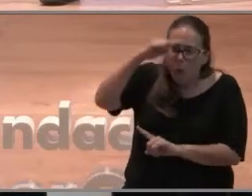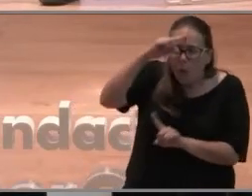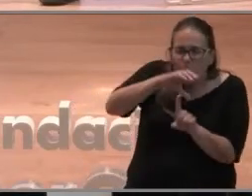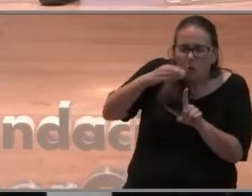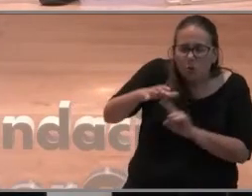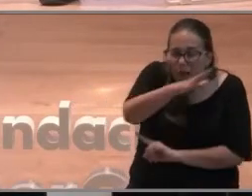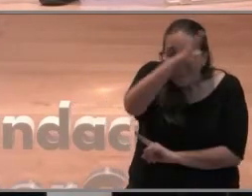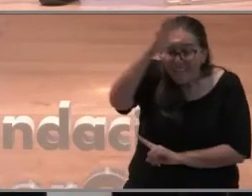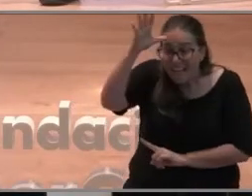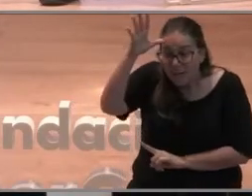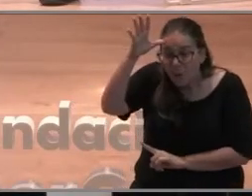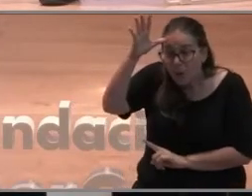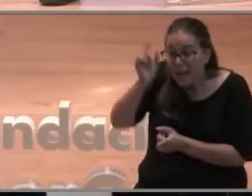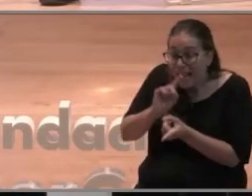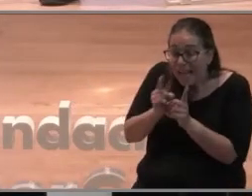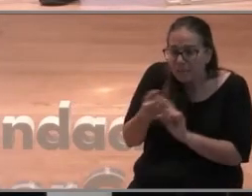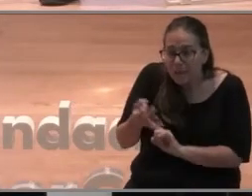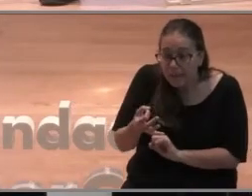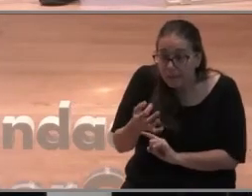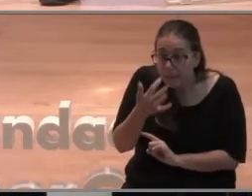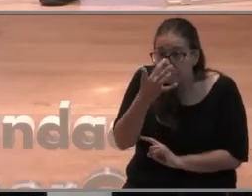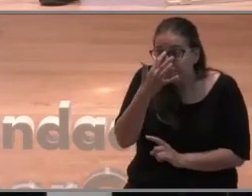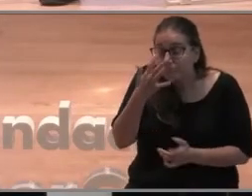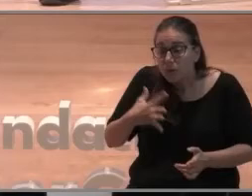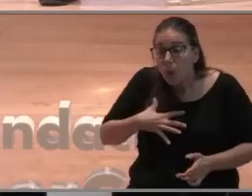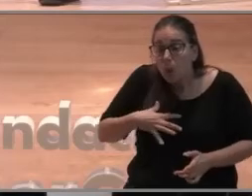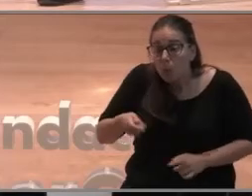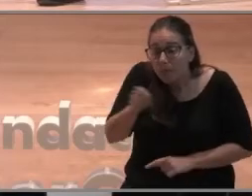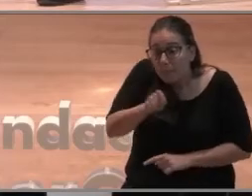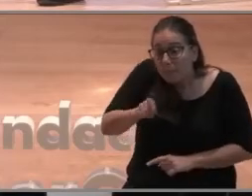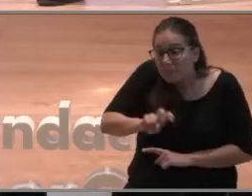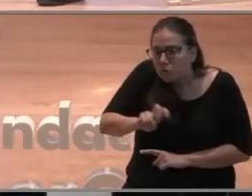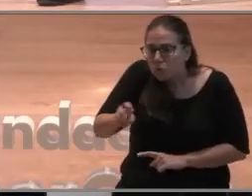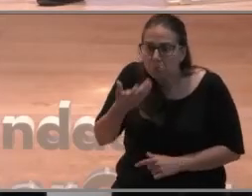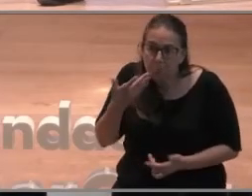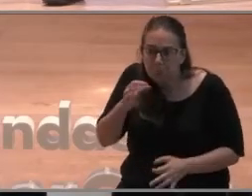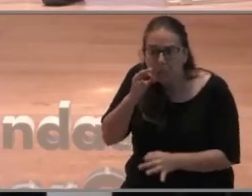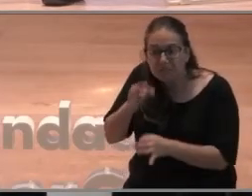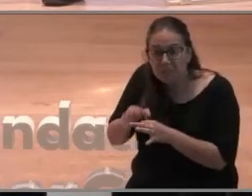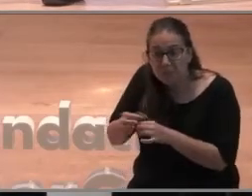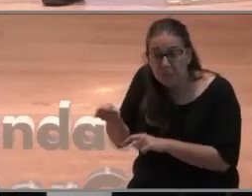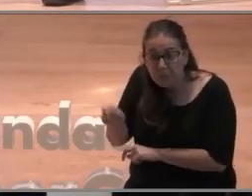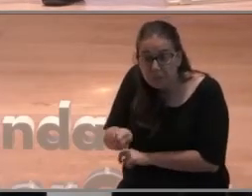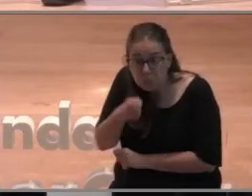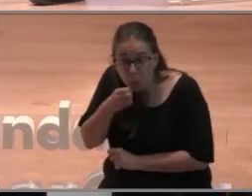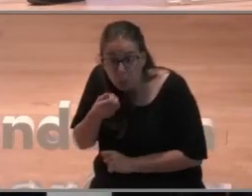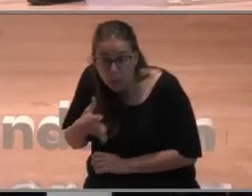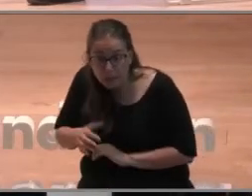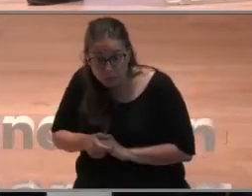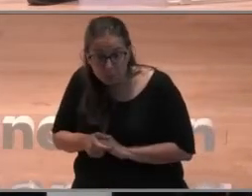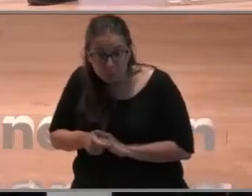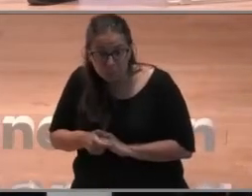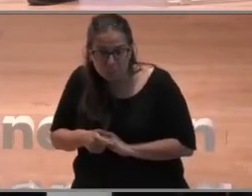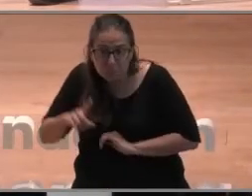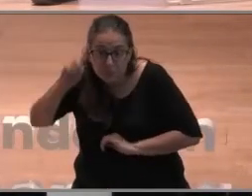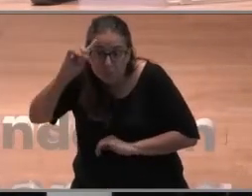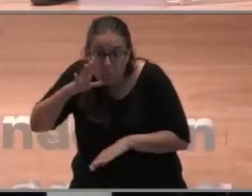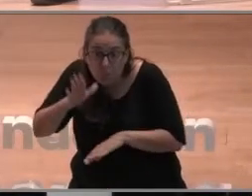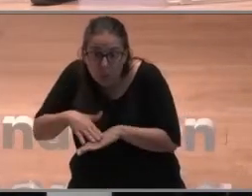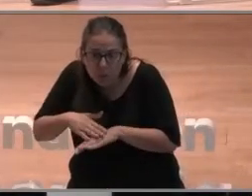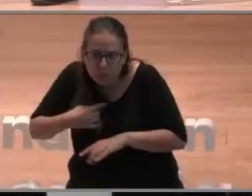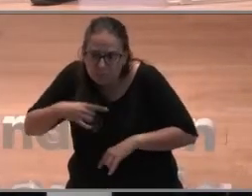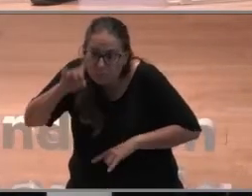al final, pues bueno, a lo mejor hay que cerrar en otros meses. Septiembre es un buen mes, por ejemplo, ahora. Es un buen mes, no sé por qué,